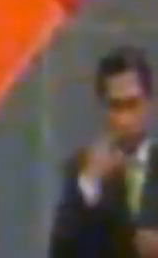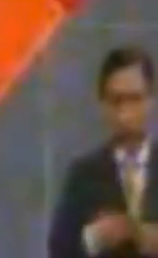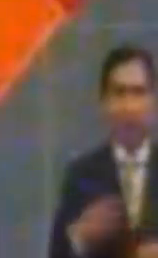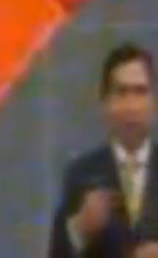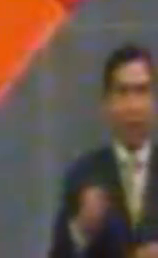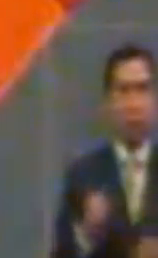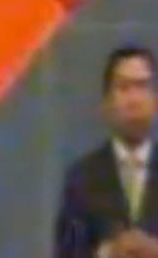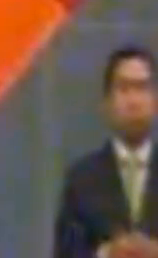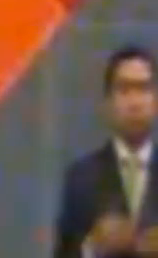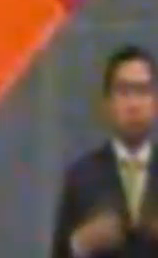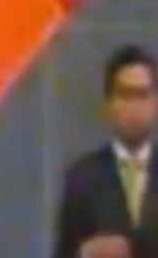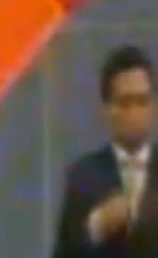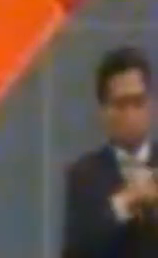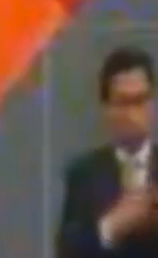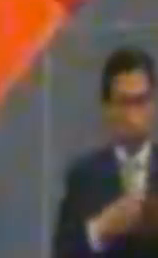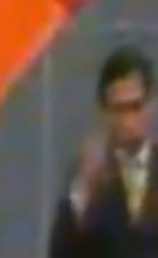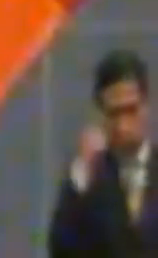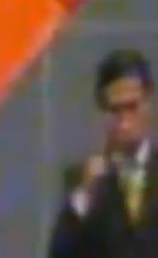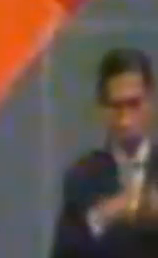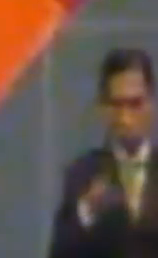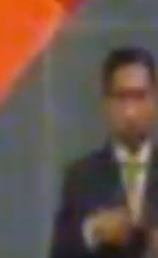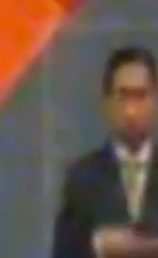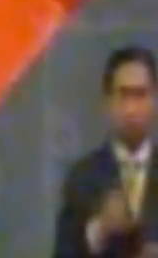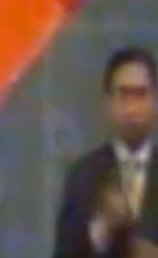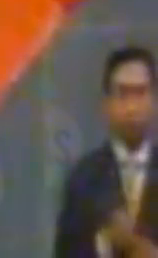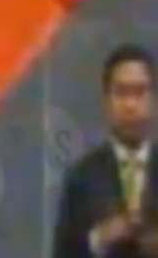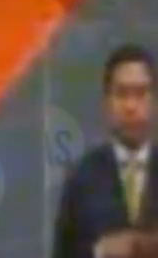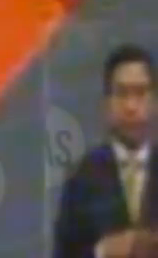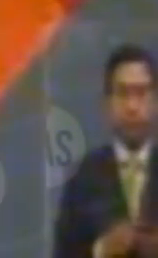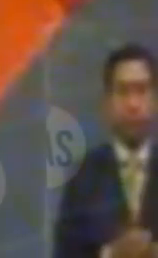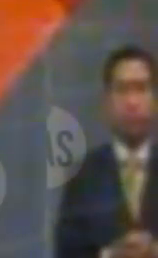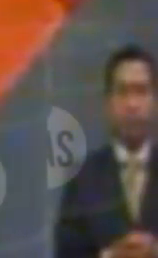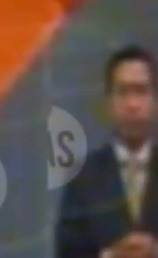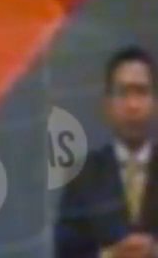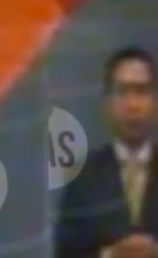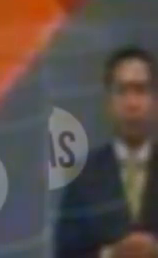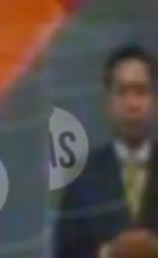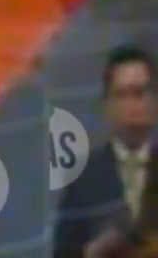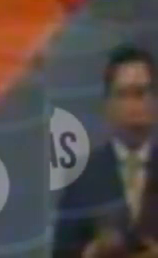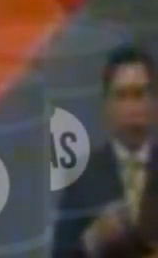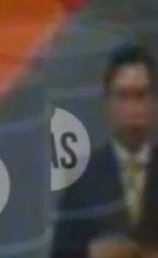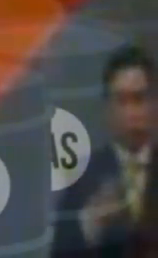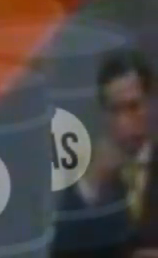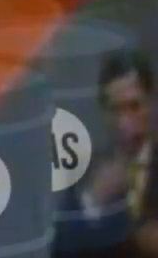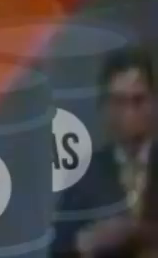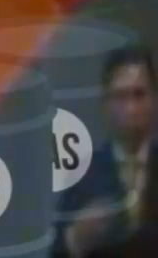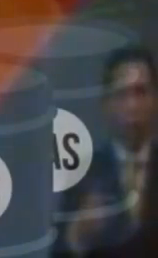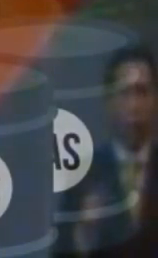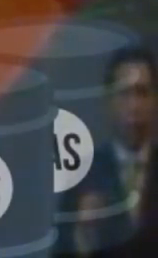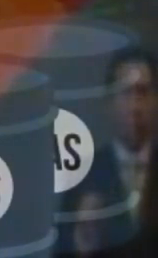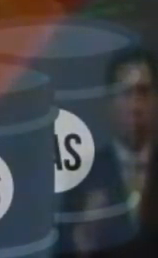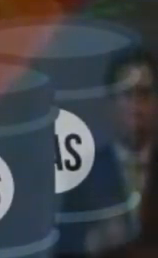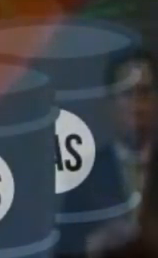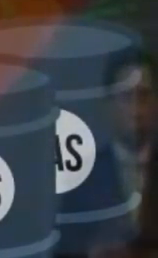tres acuerdos firmados en ese aspecto de integración energética de uso del gas, que yo creo que van